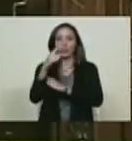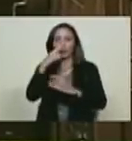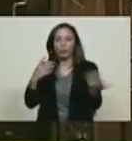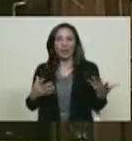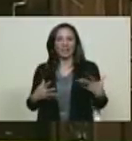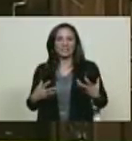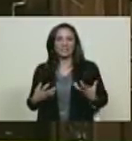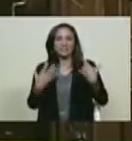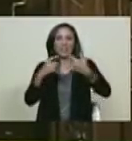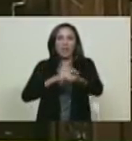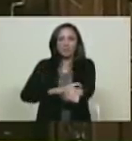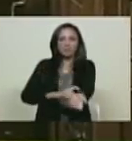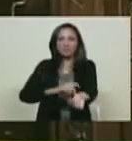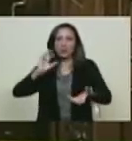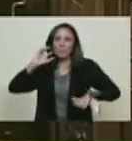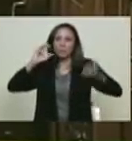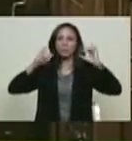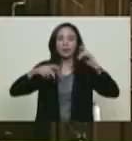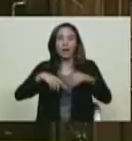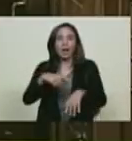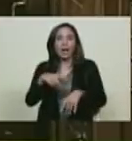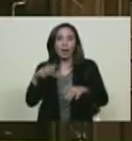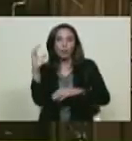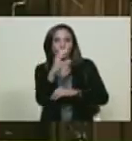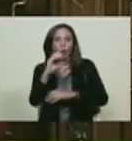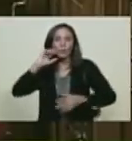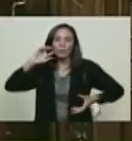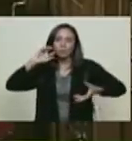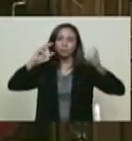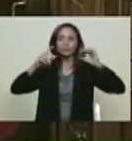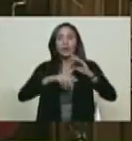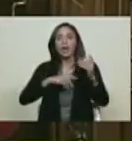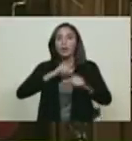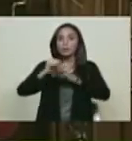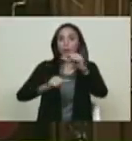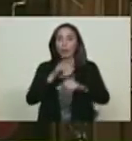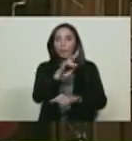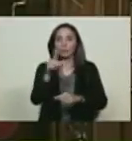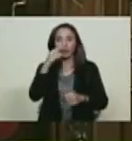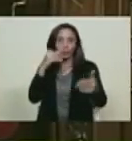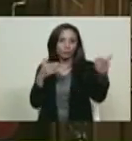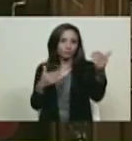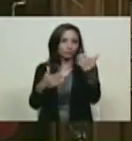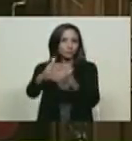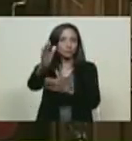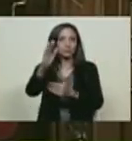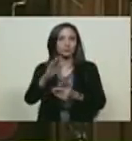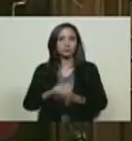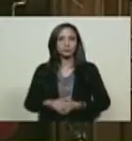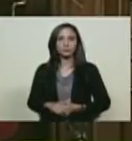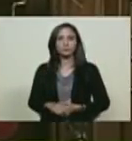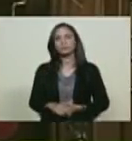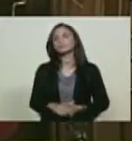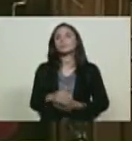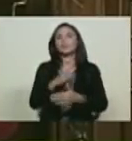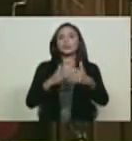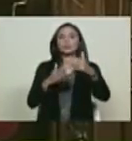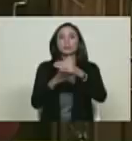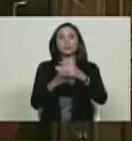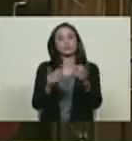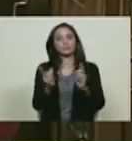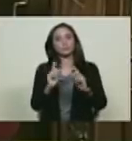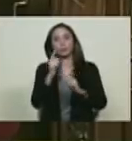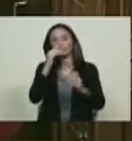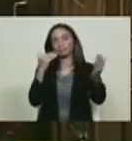arda, oligarcas colombianos, y la revolución socialista del siglo XXI continuará su marcha, indetenible, hacia un